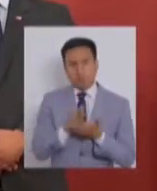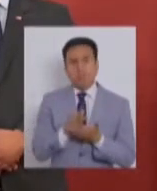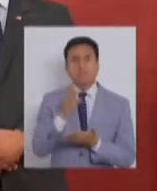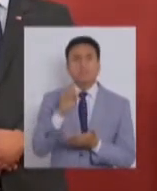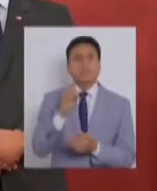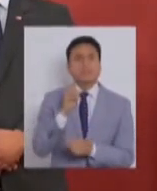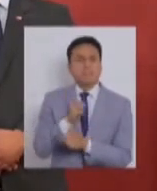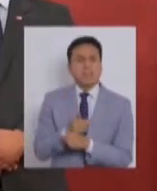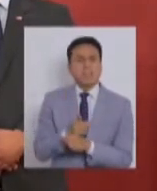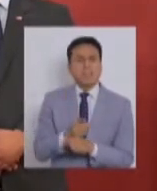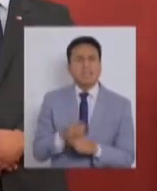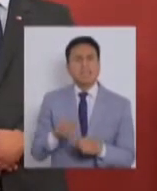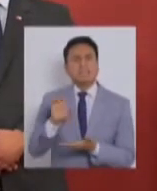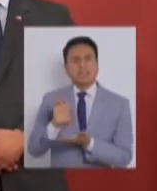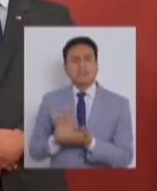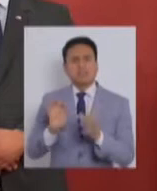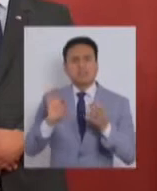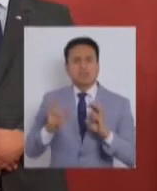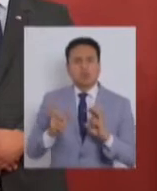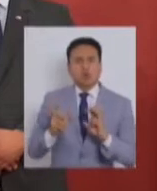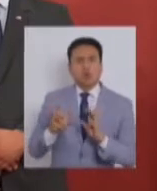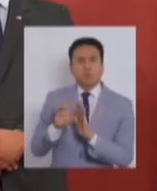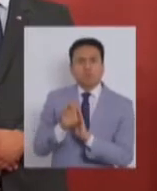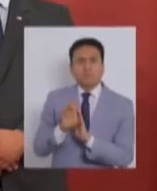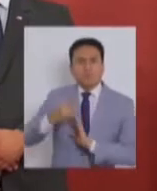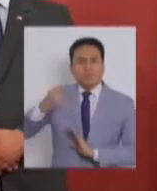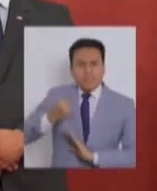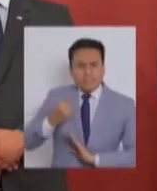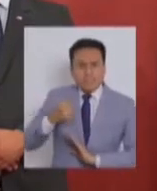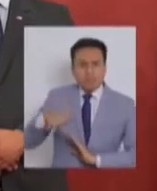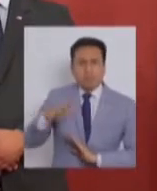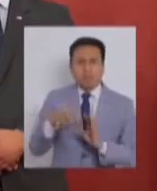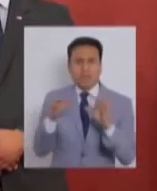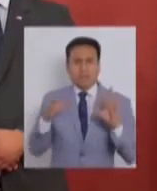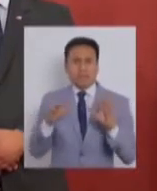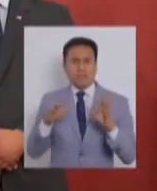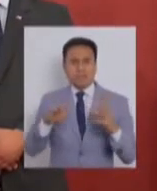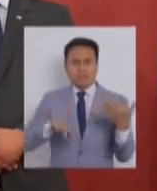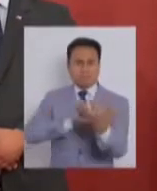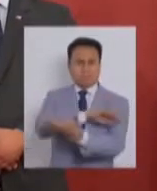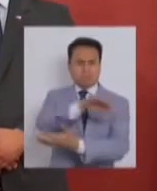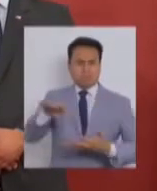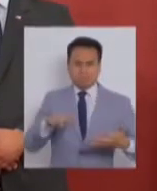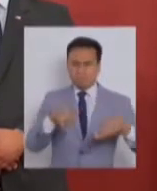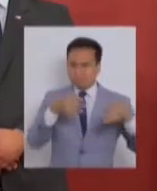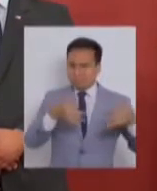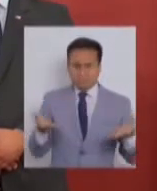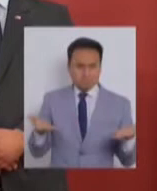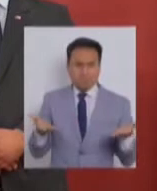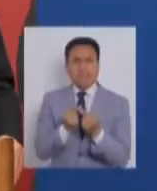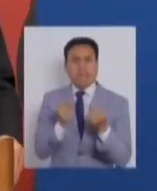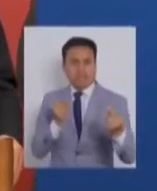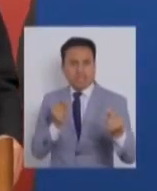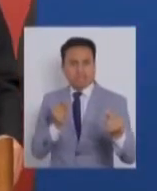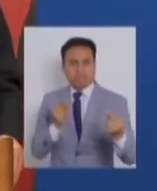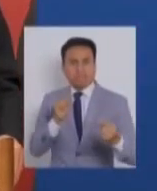que decían relación con las violaciones sistemáticas a los derechos humanos, que incluso constaban en distintos informes internacionales de